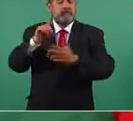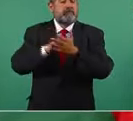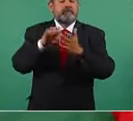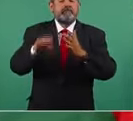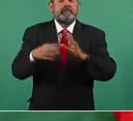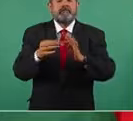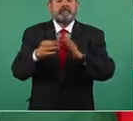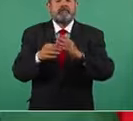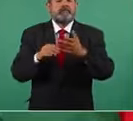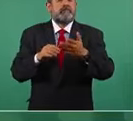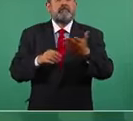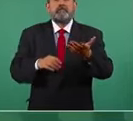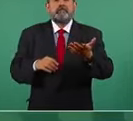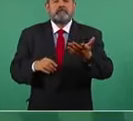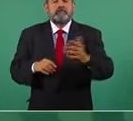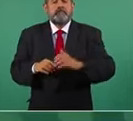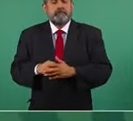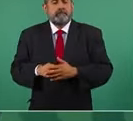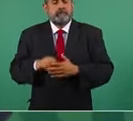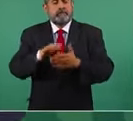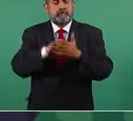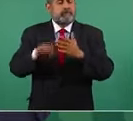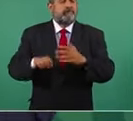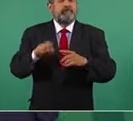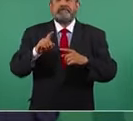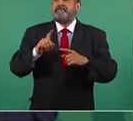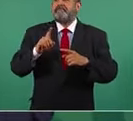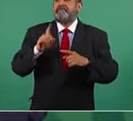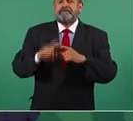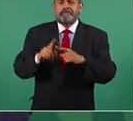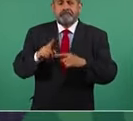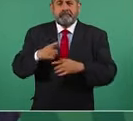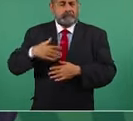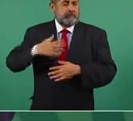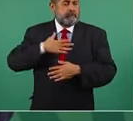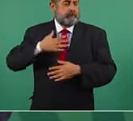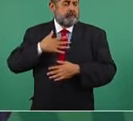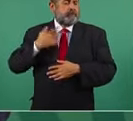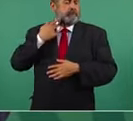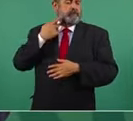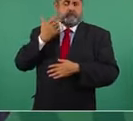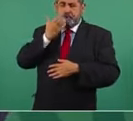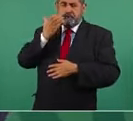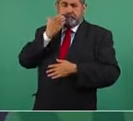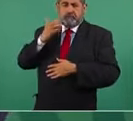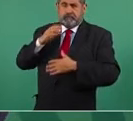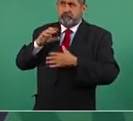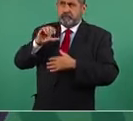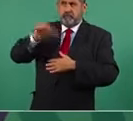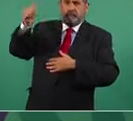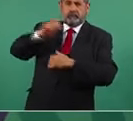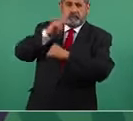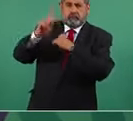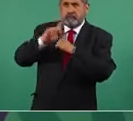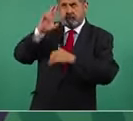porque tiene que ver con los principios de nuestra política exterior.